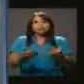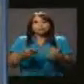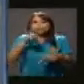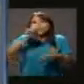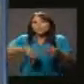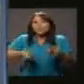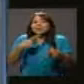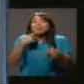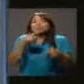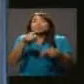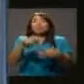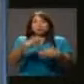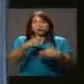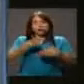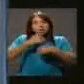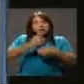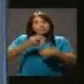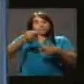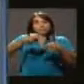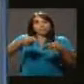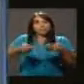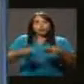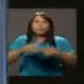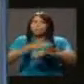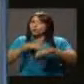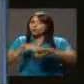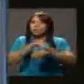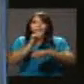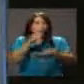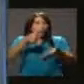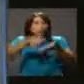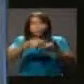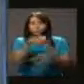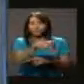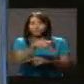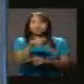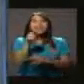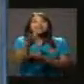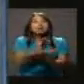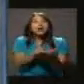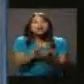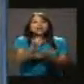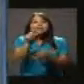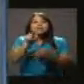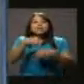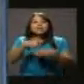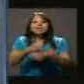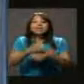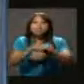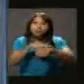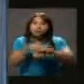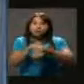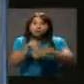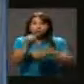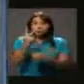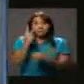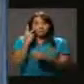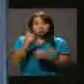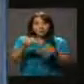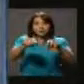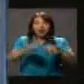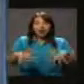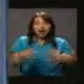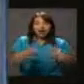he hecho tal cosa por favor no le dé el voto eso es algo que usted tiene que hacer por favor usted que me observa acá en el auditorio por